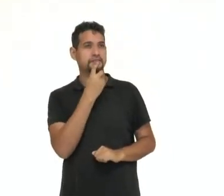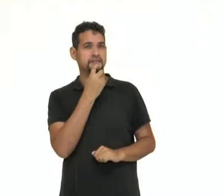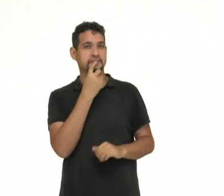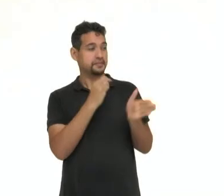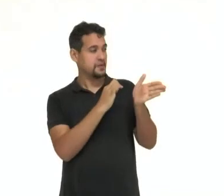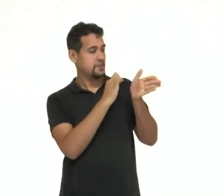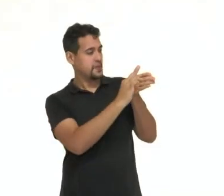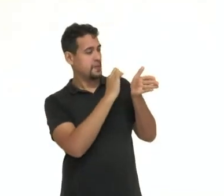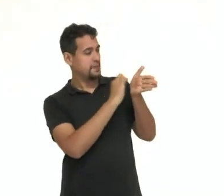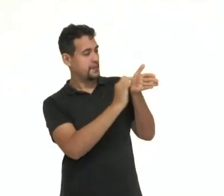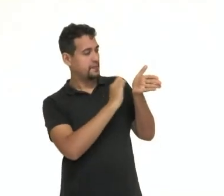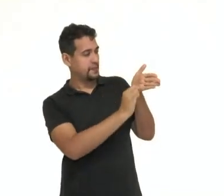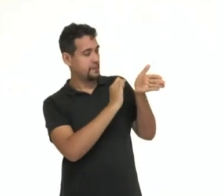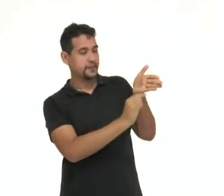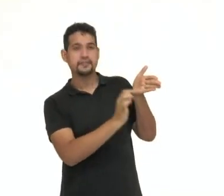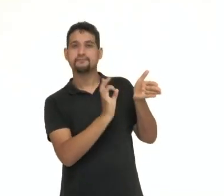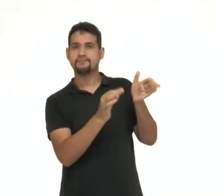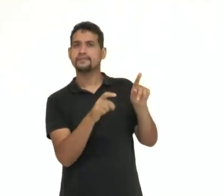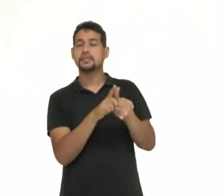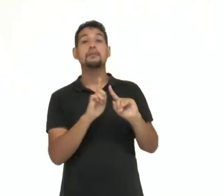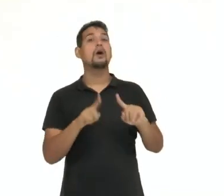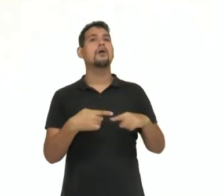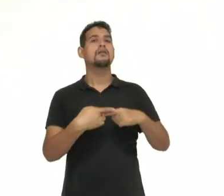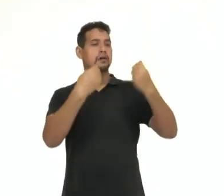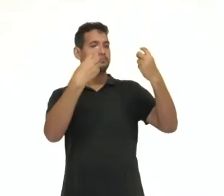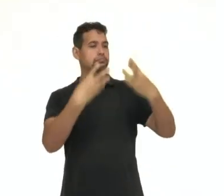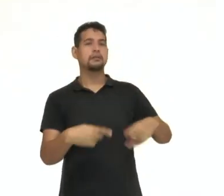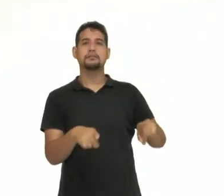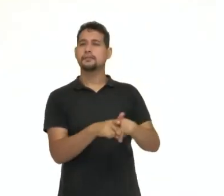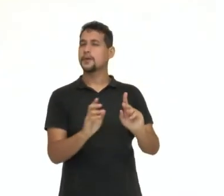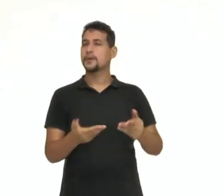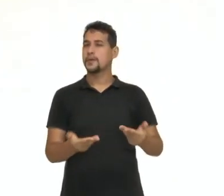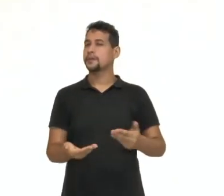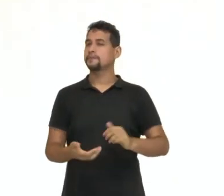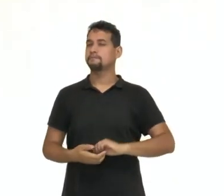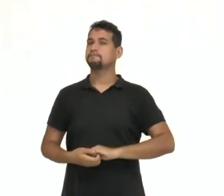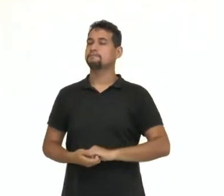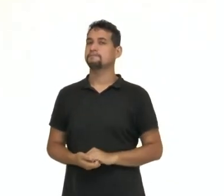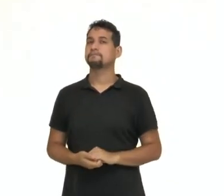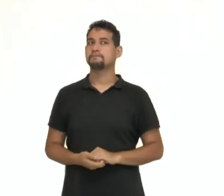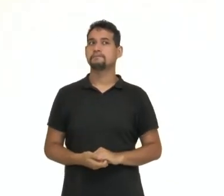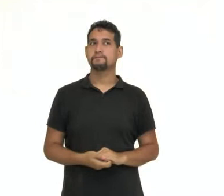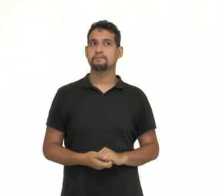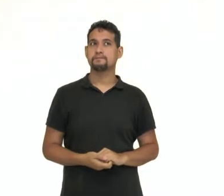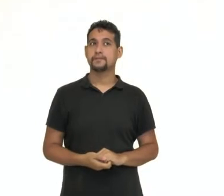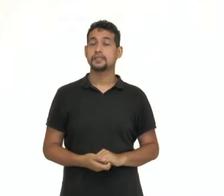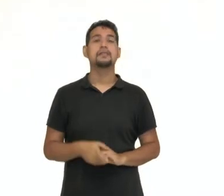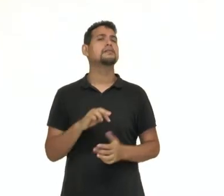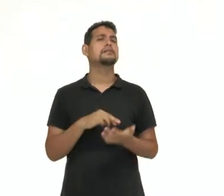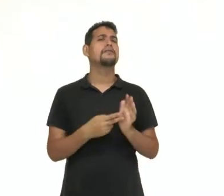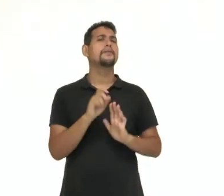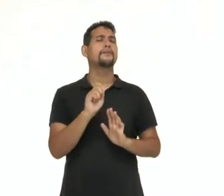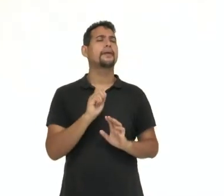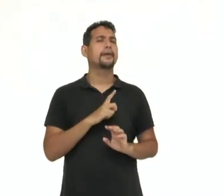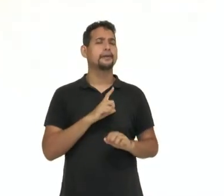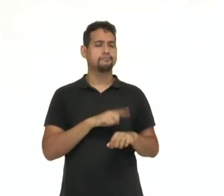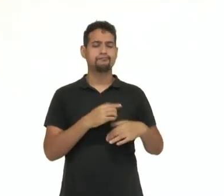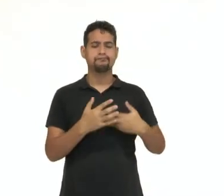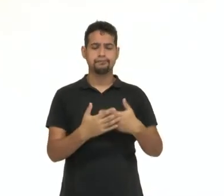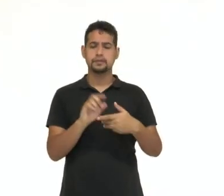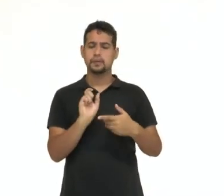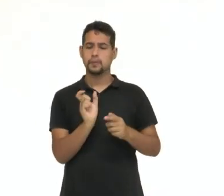12 años. Y vamos a justificar ahora. Los marcadores temporales